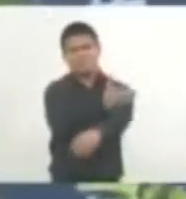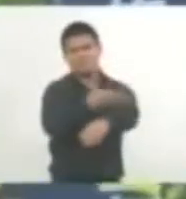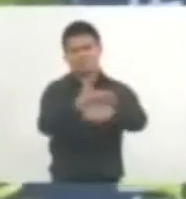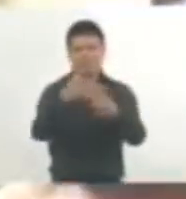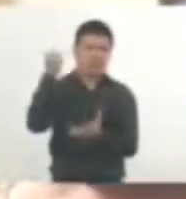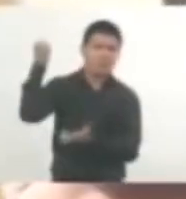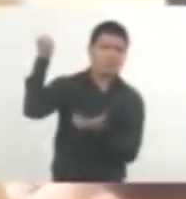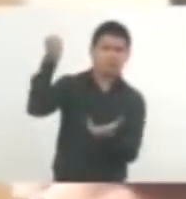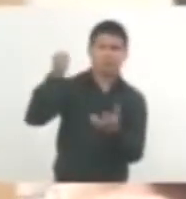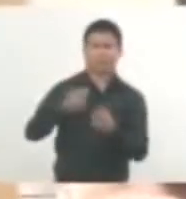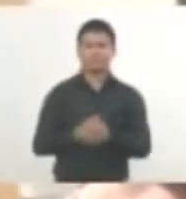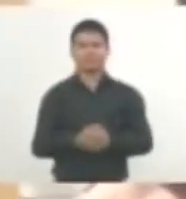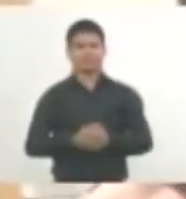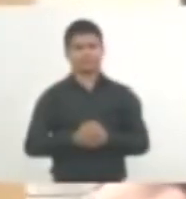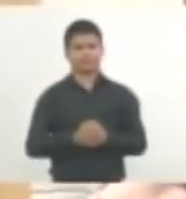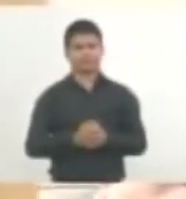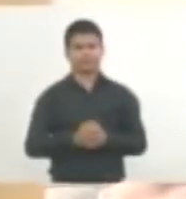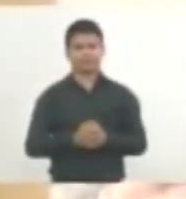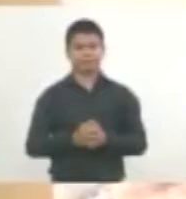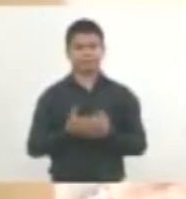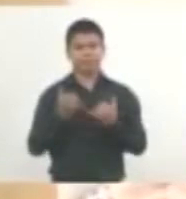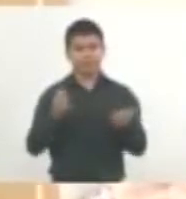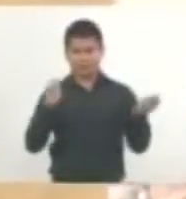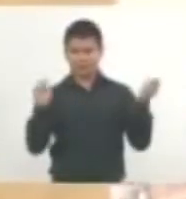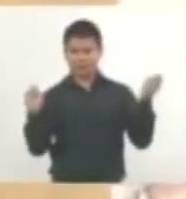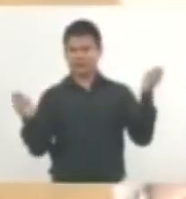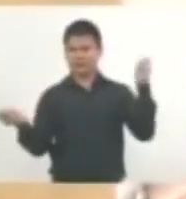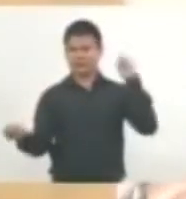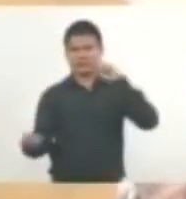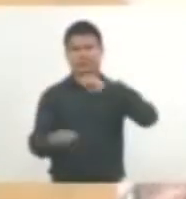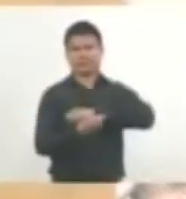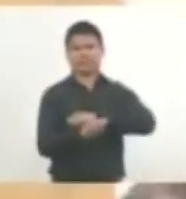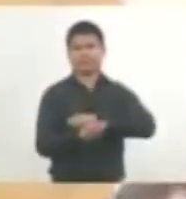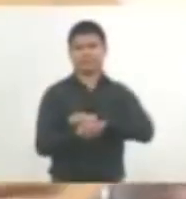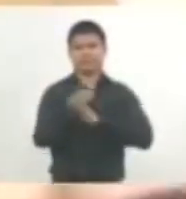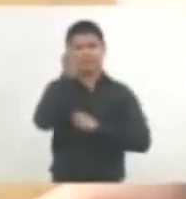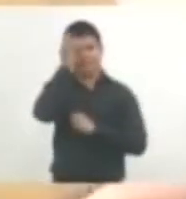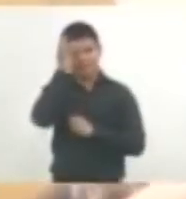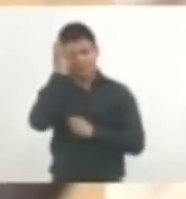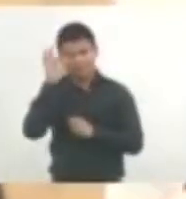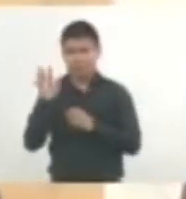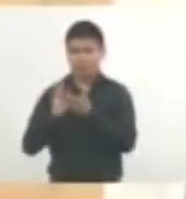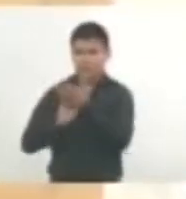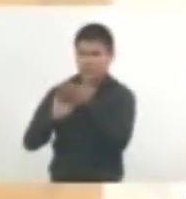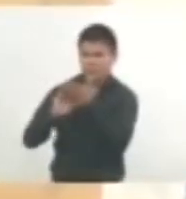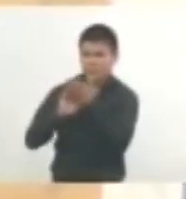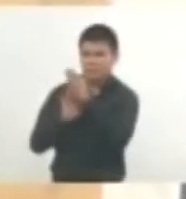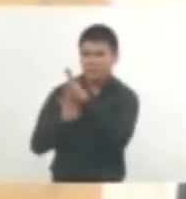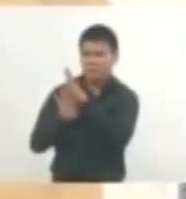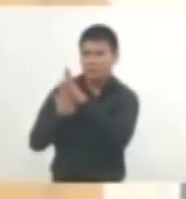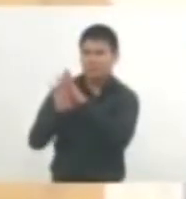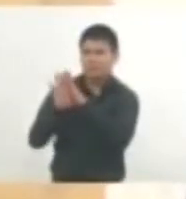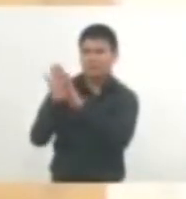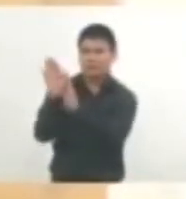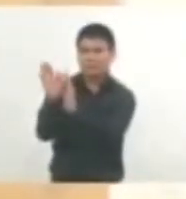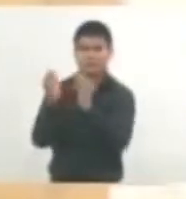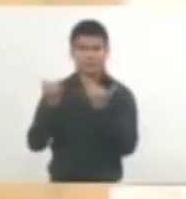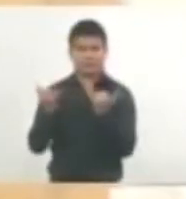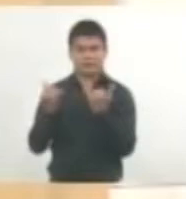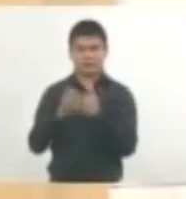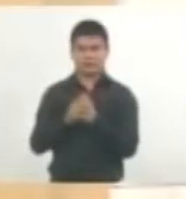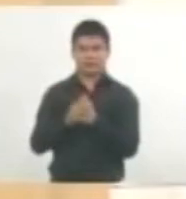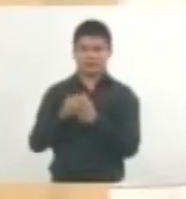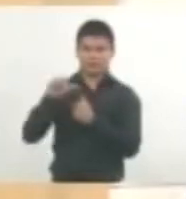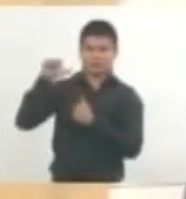del servicio. Las grandes cambios no se van a ver. A duras penas creo que vamos a poder mantener un servicio no tan malo como el